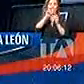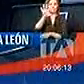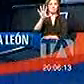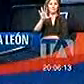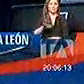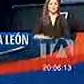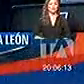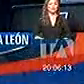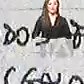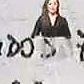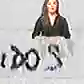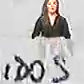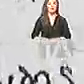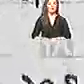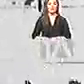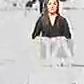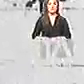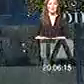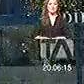País.